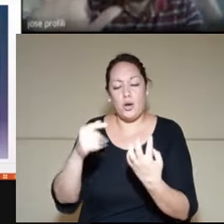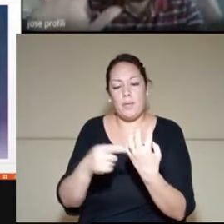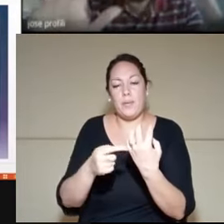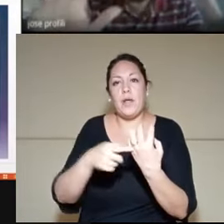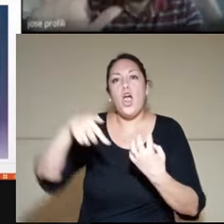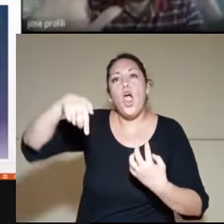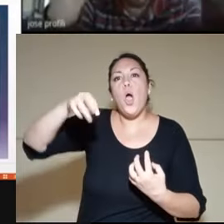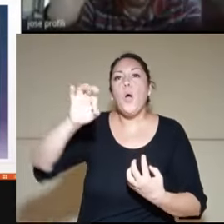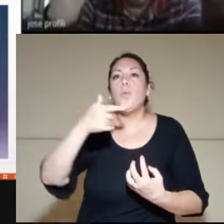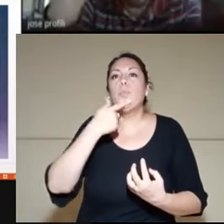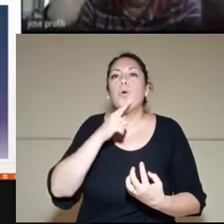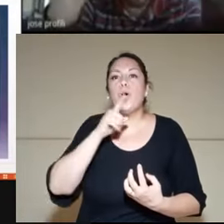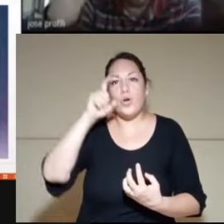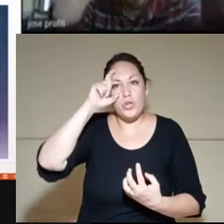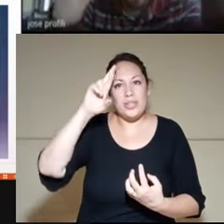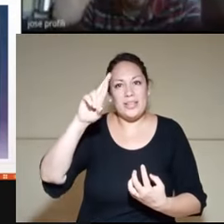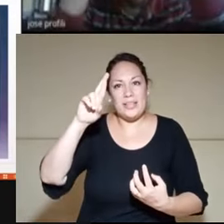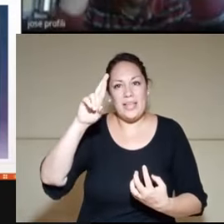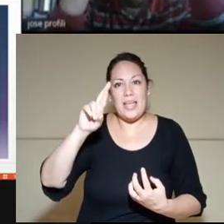los seis